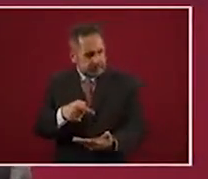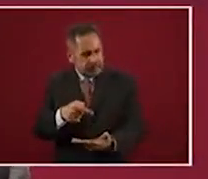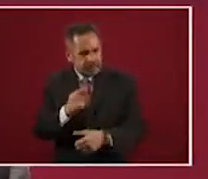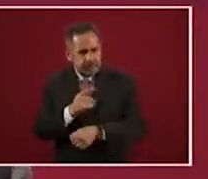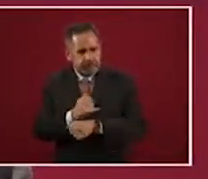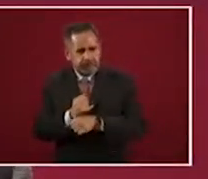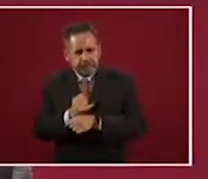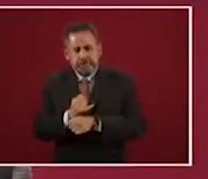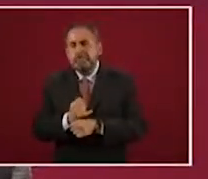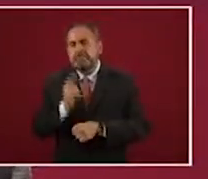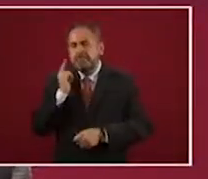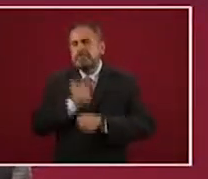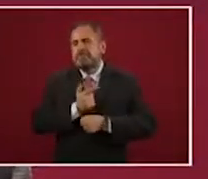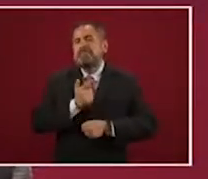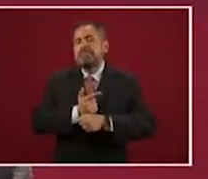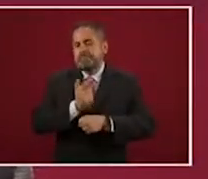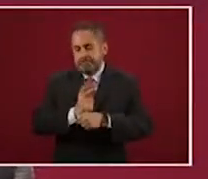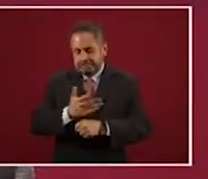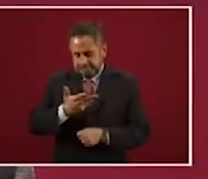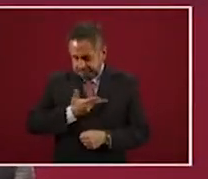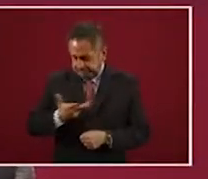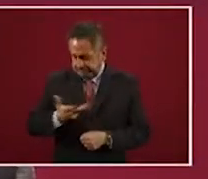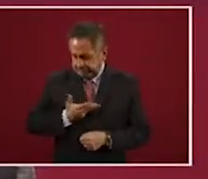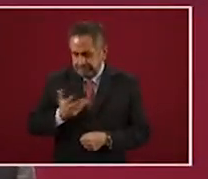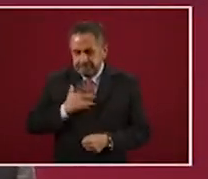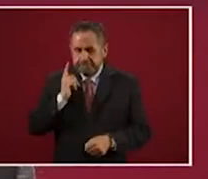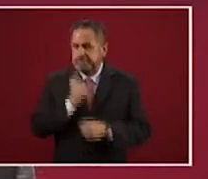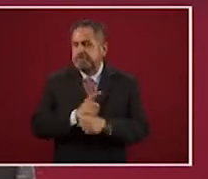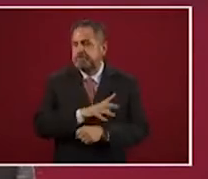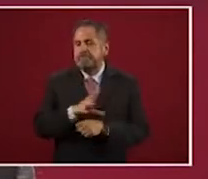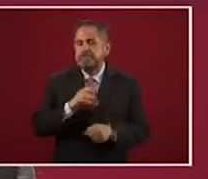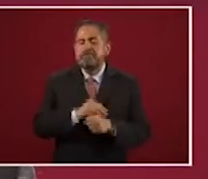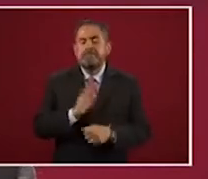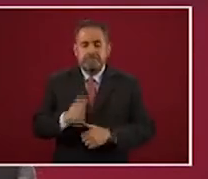la entrega en las gasolineras